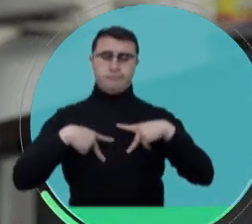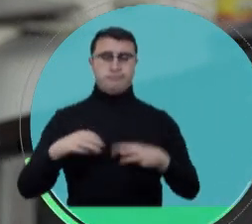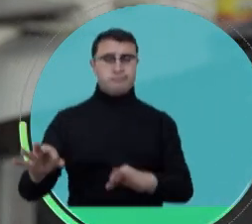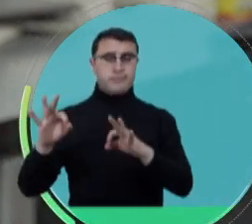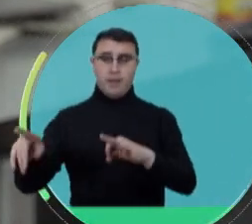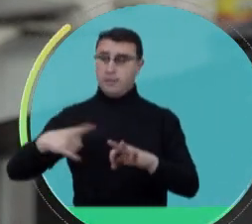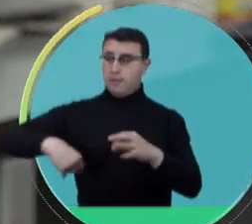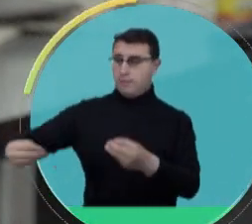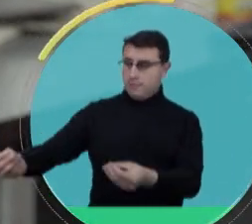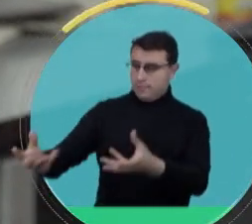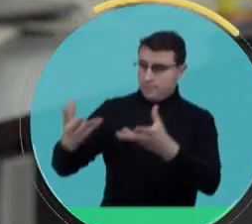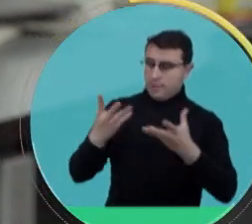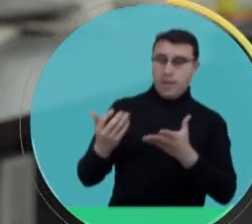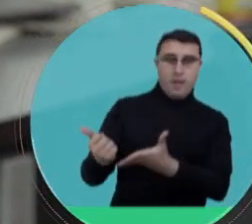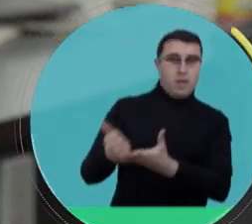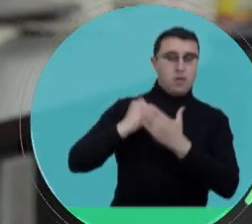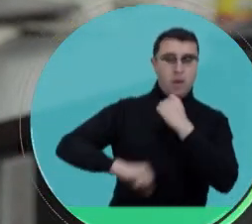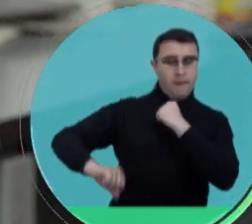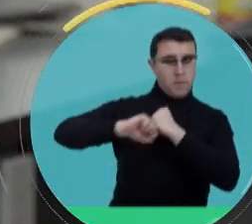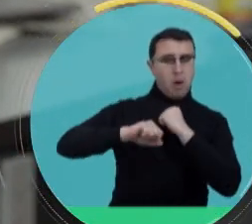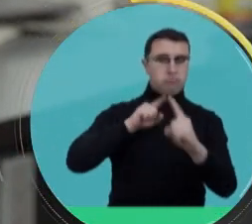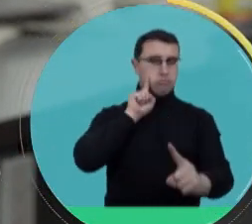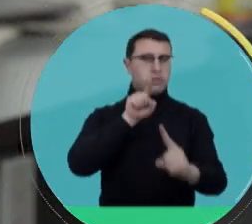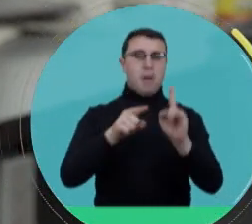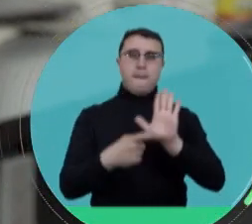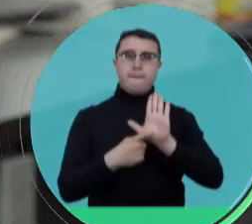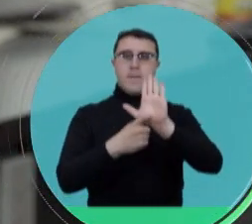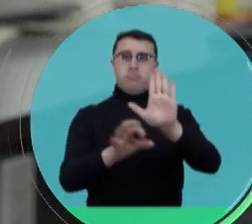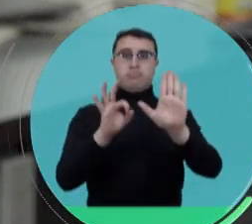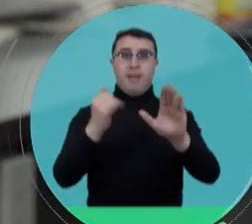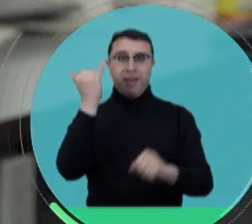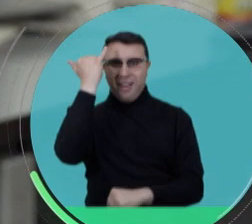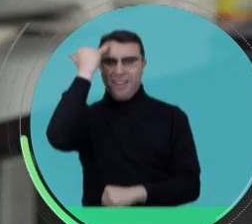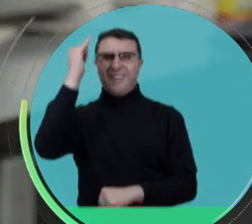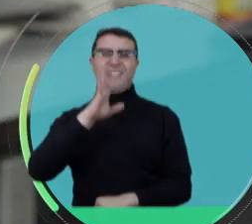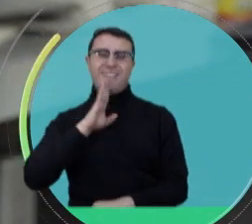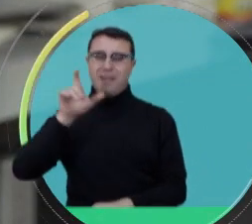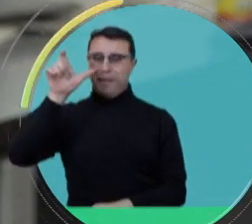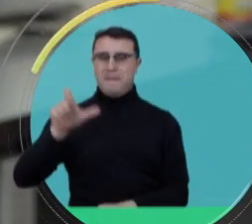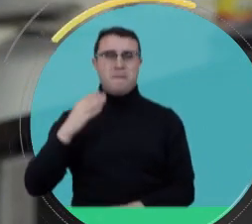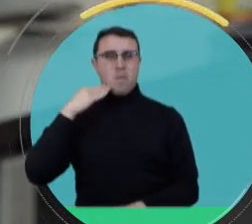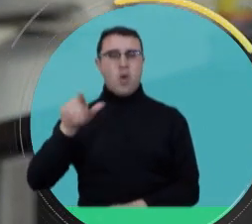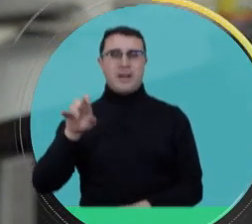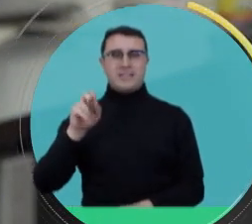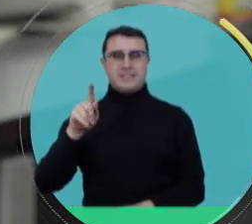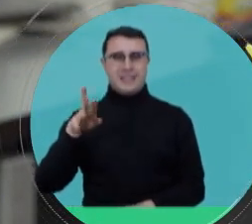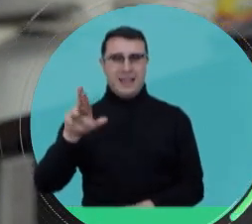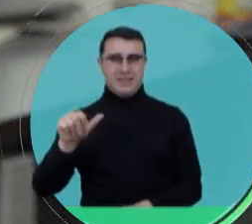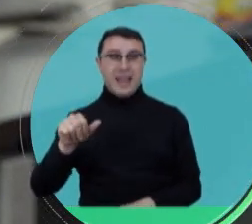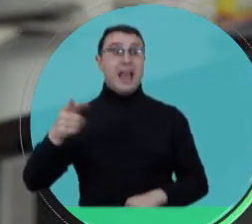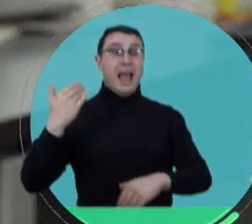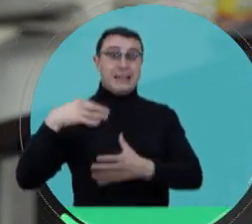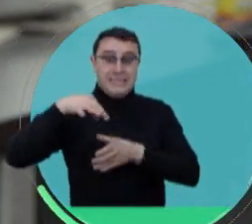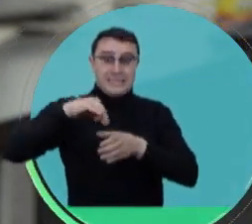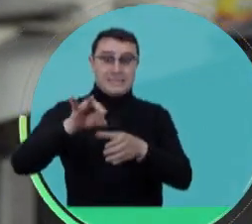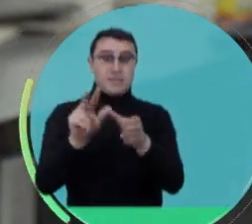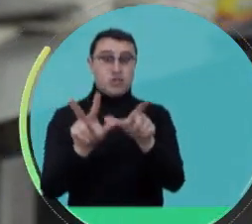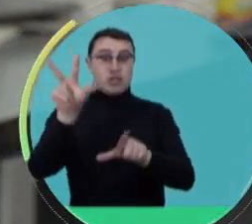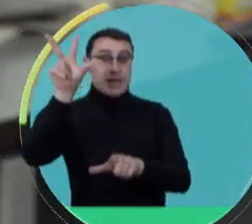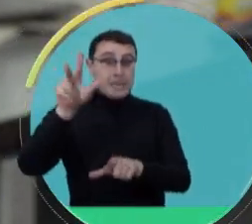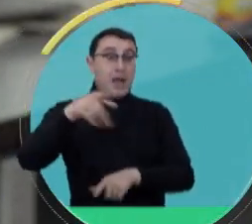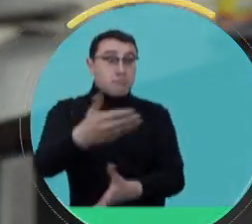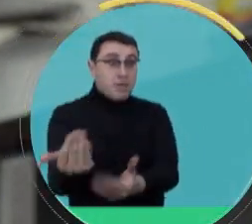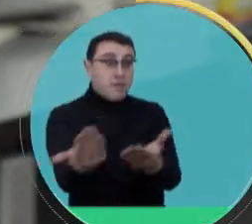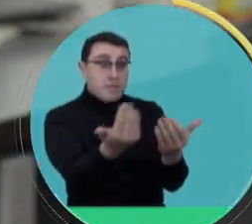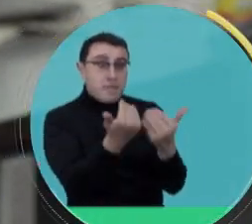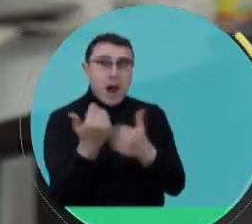maravillosa que le dio le aportó todo el sentido a esto Esto fue una idea original de Sandra Molano desarrollada gracias a la convocatoria